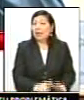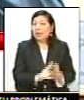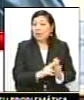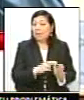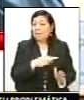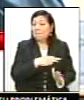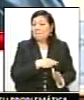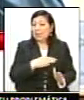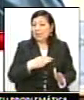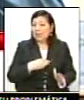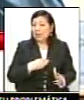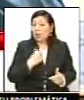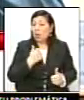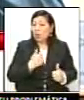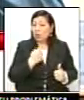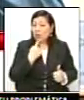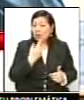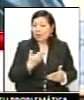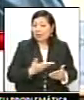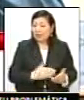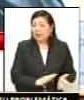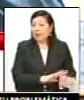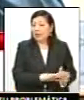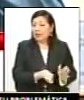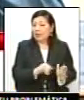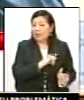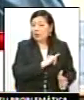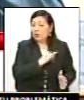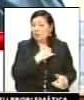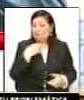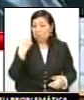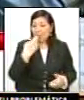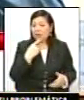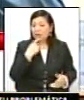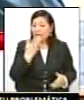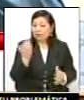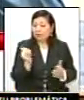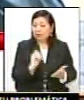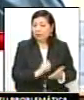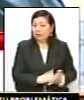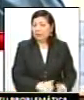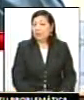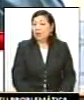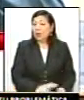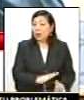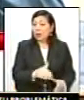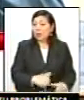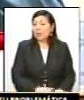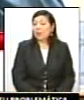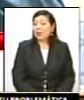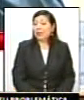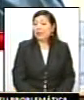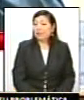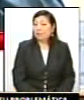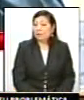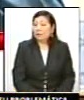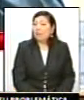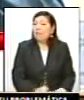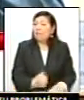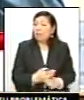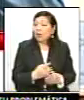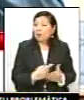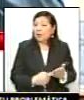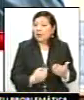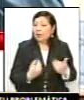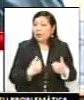resoluciones ministeriales en virtud de las cuales son retirados de la institución policial son arbitrarias e inmotivadas